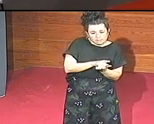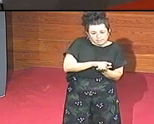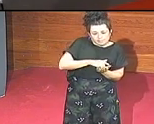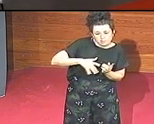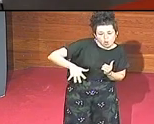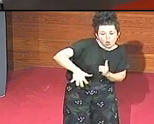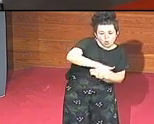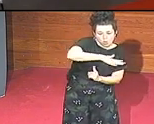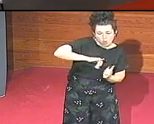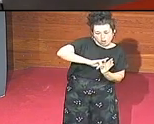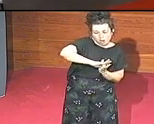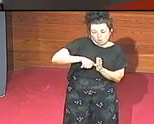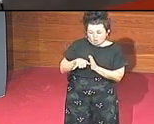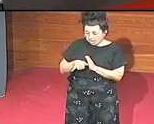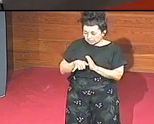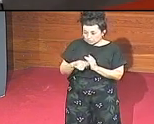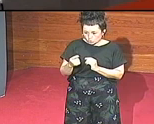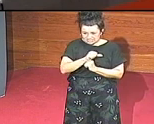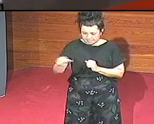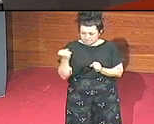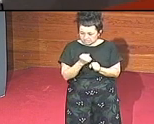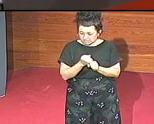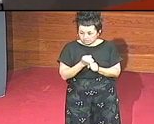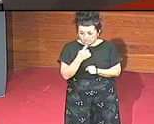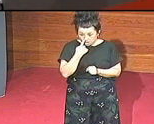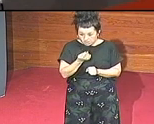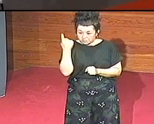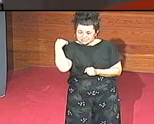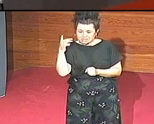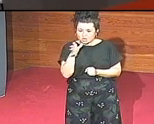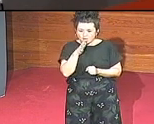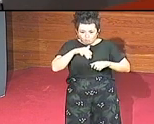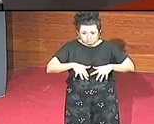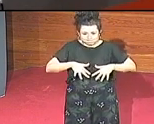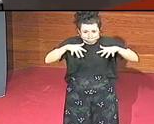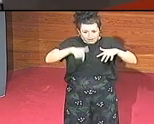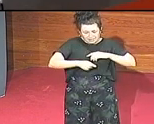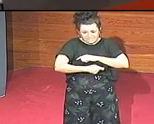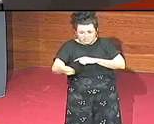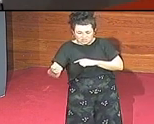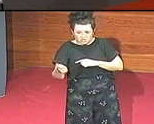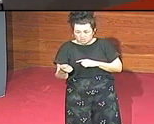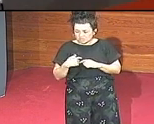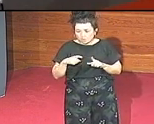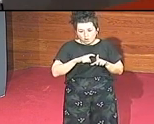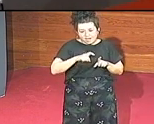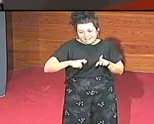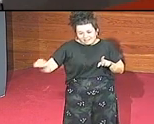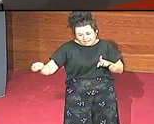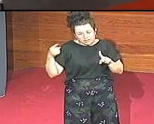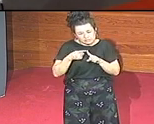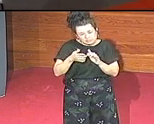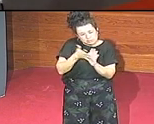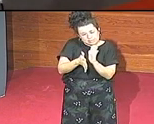cuando las inundaciones el año pasado en vitoria me plantean hoy vamos a hacer un gráfico para explicar cómo funciona en la presa